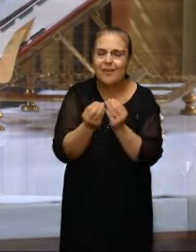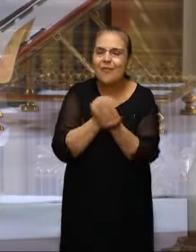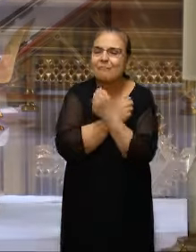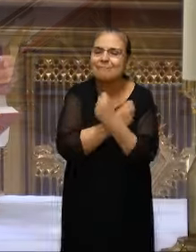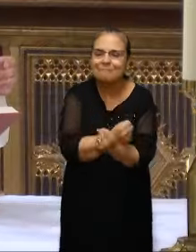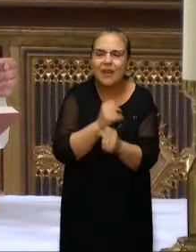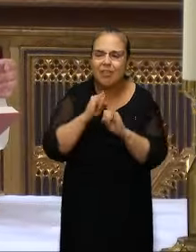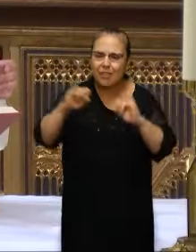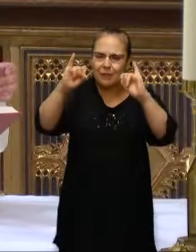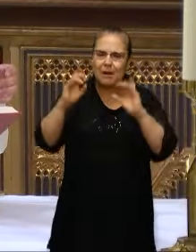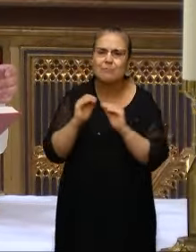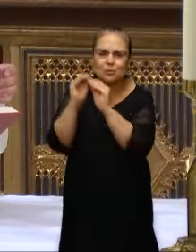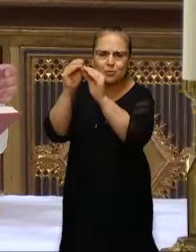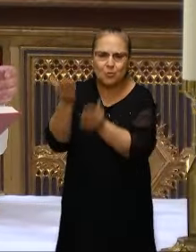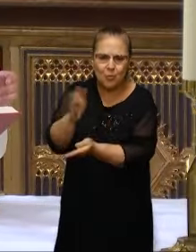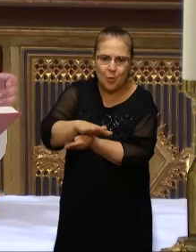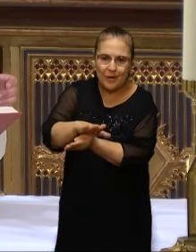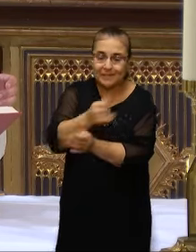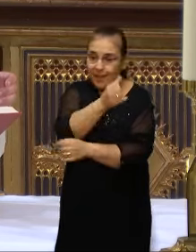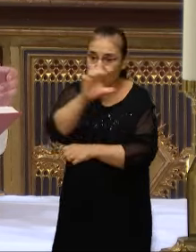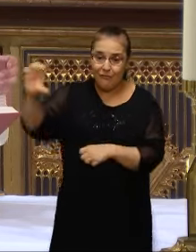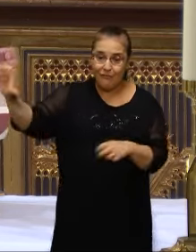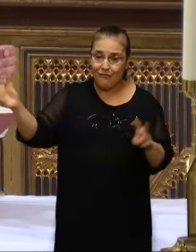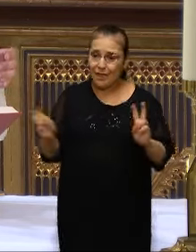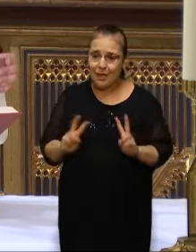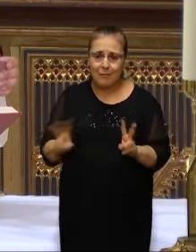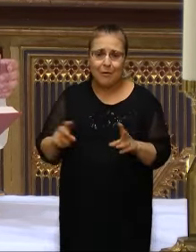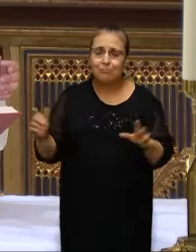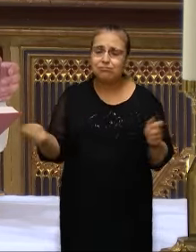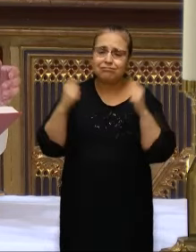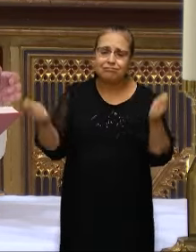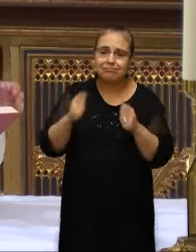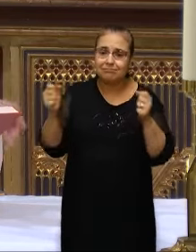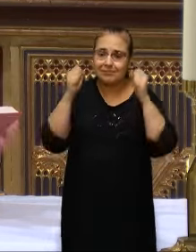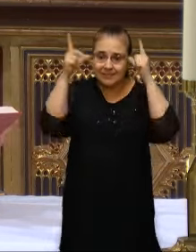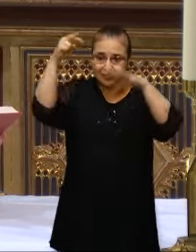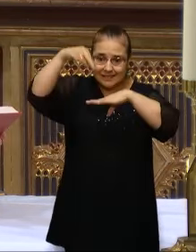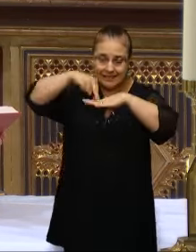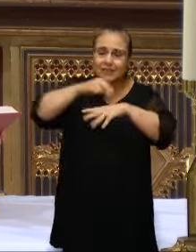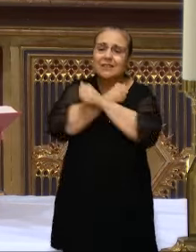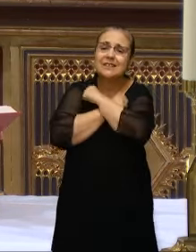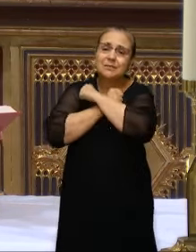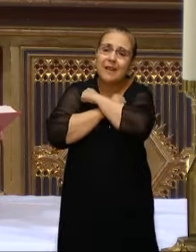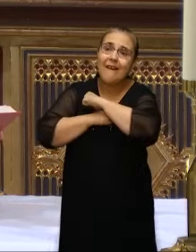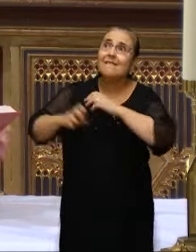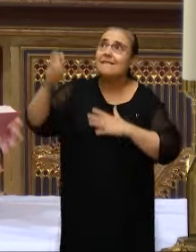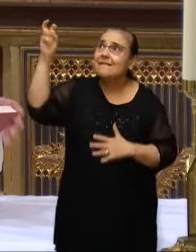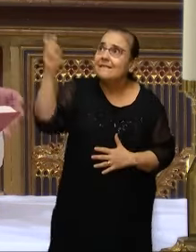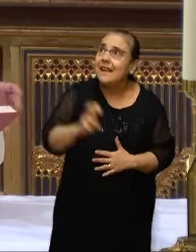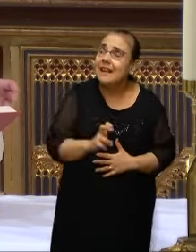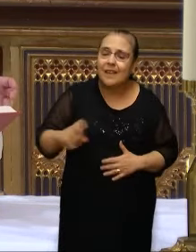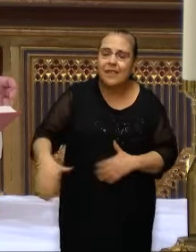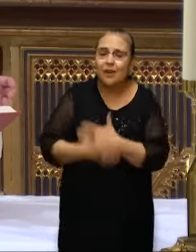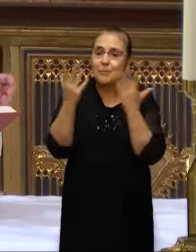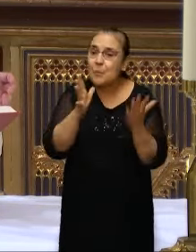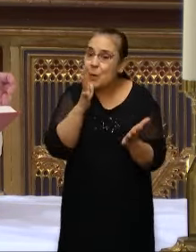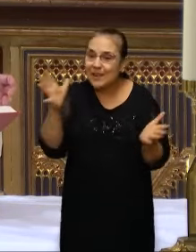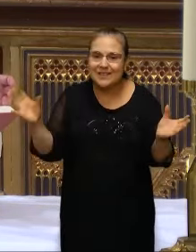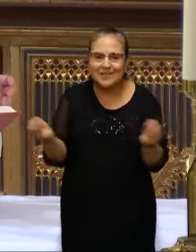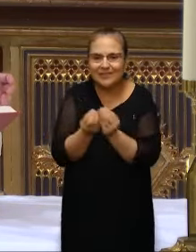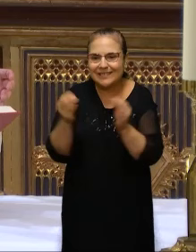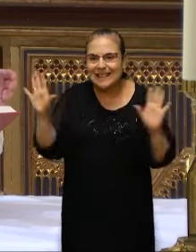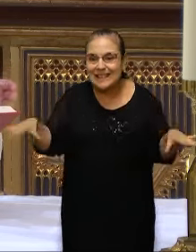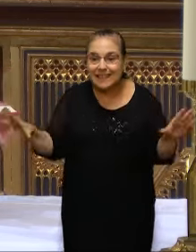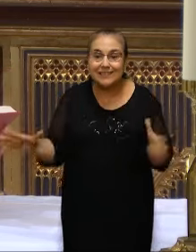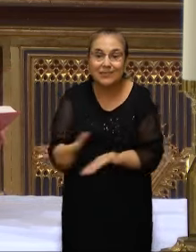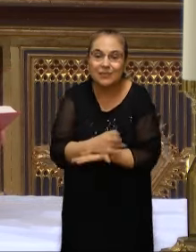celebramos su muerte con fe viva proclamamos su resurrección y con esperanza firme anhelamos su venida gloriosa por eso con los santos y con todos